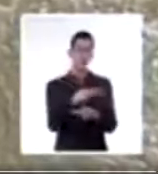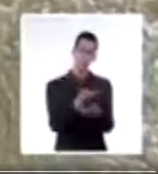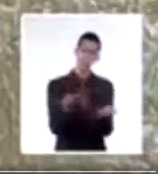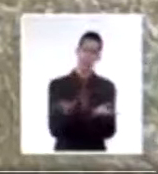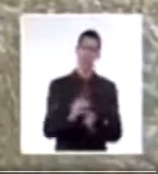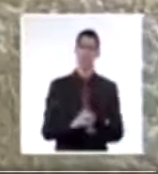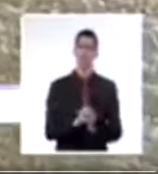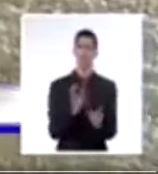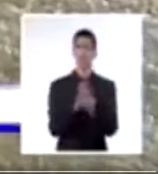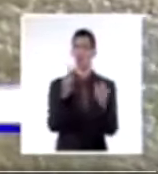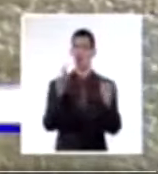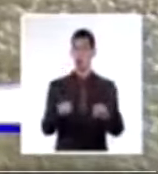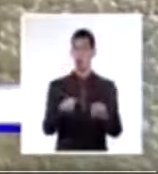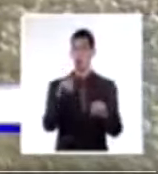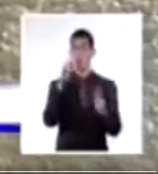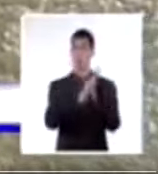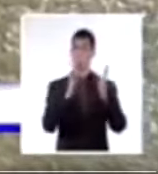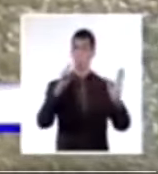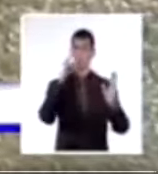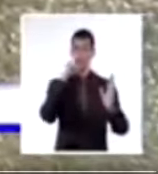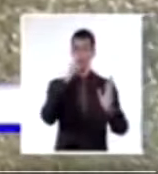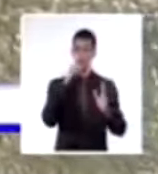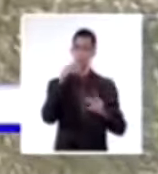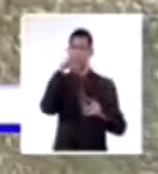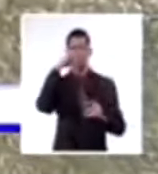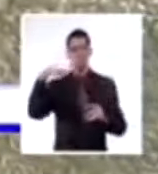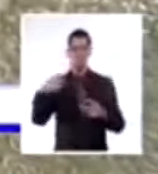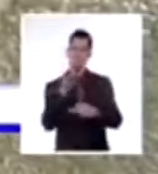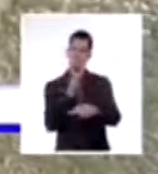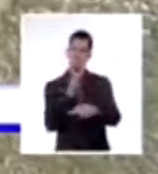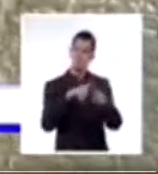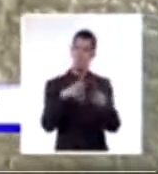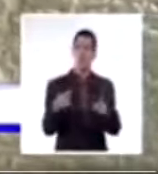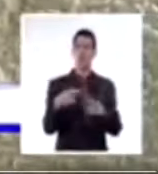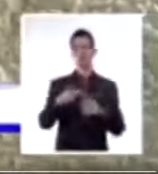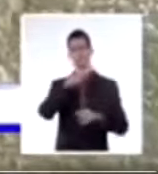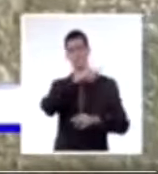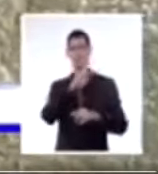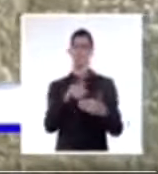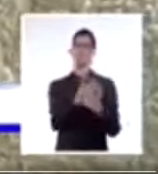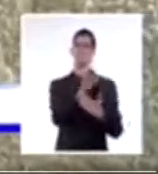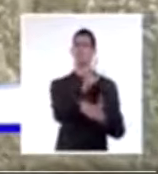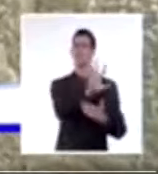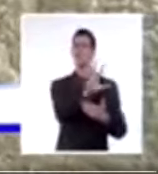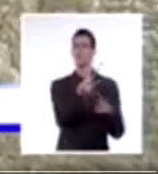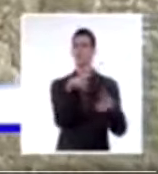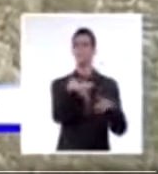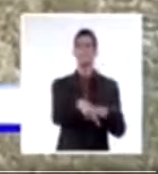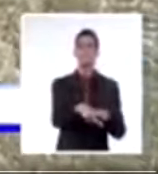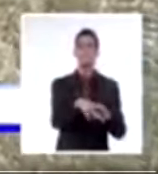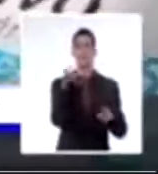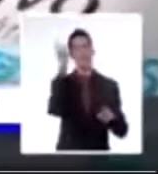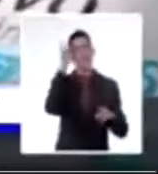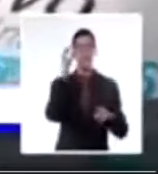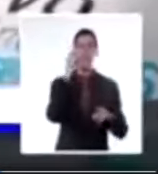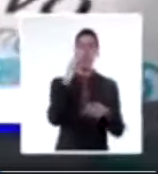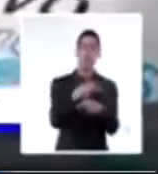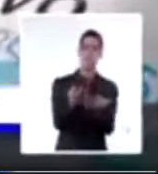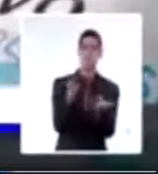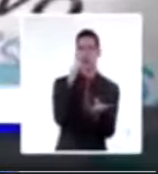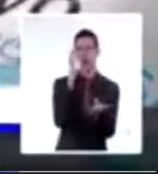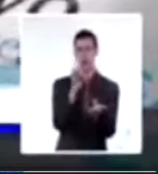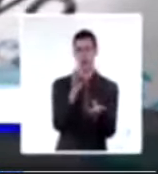la venta de la leche del mes para los niños luego de la interrupción del pasado día 5. Díaz Velázquez ratificó la prioridad que se le da a la distribución